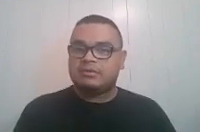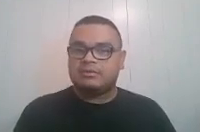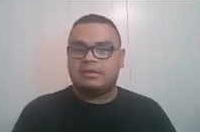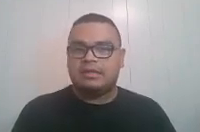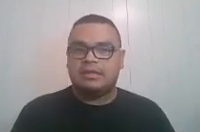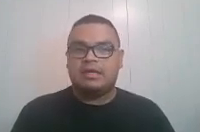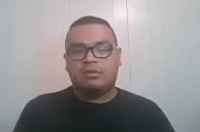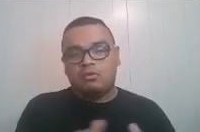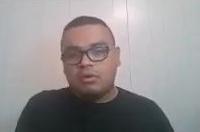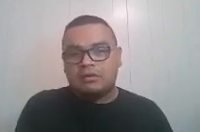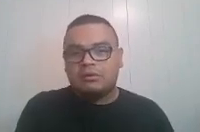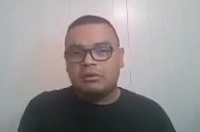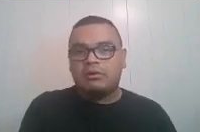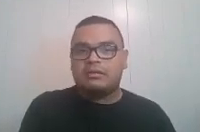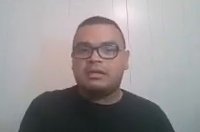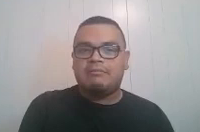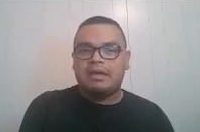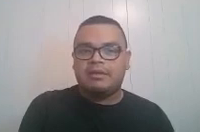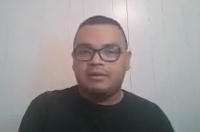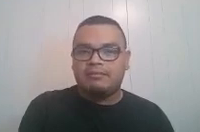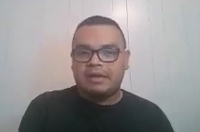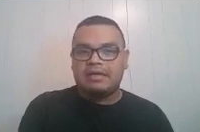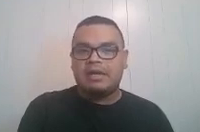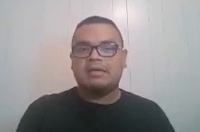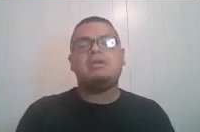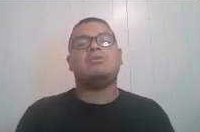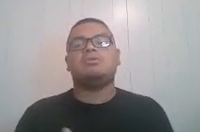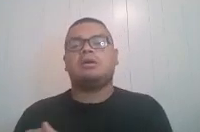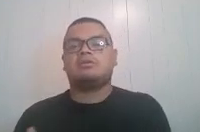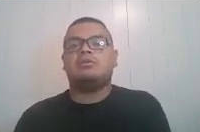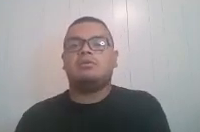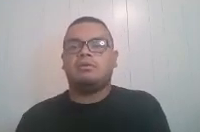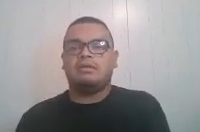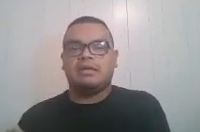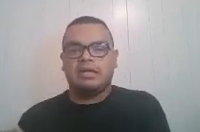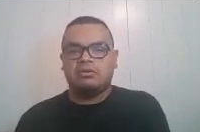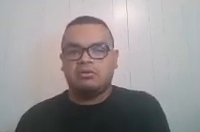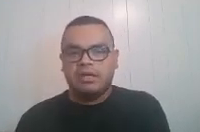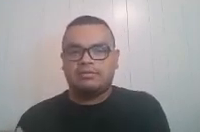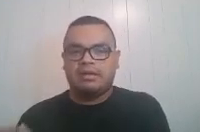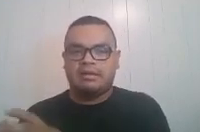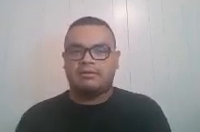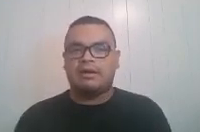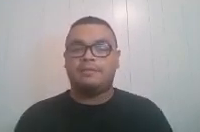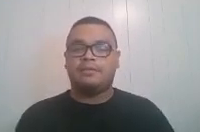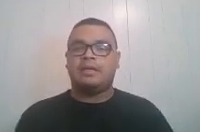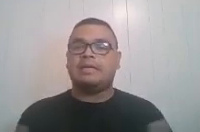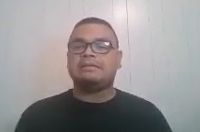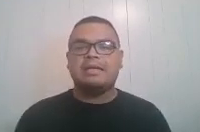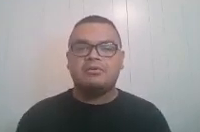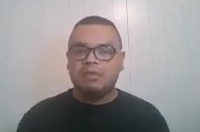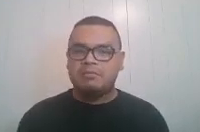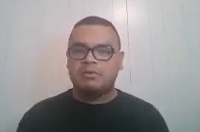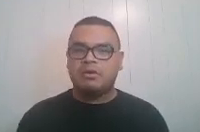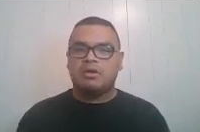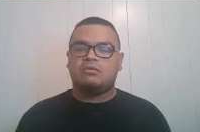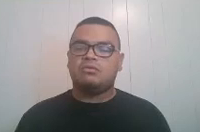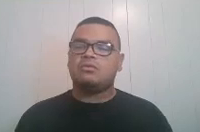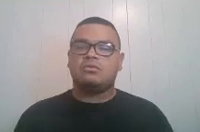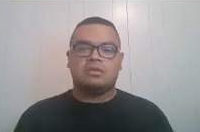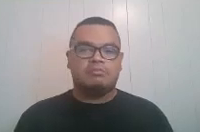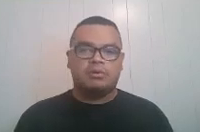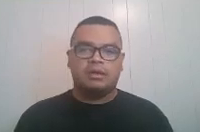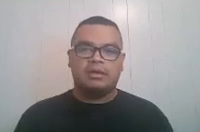vimos que un católico dice que es mediadora María y otro católico dice que no es mediadora. Entre ellos mismos